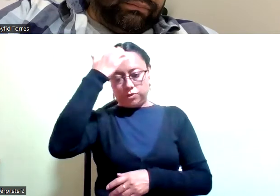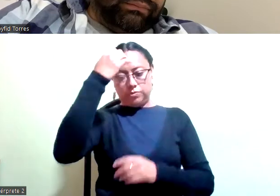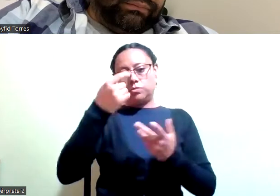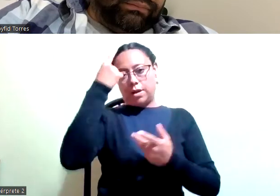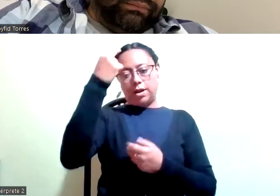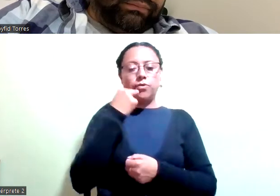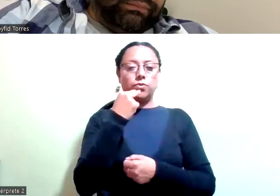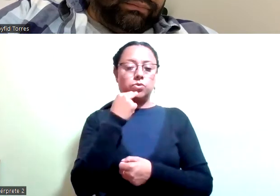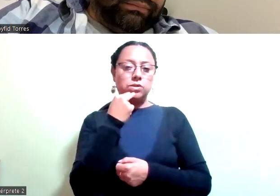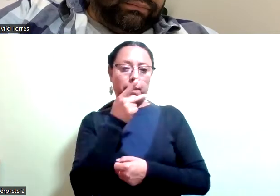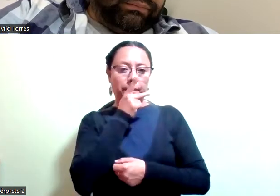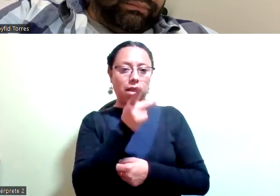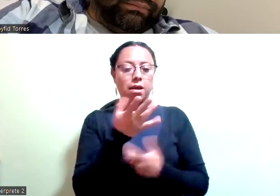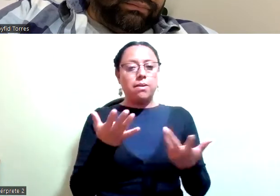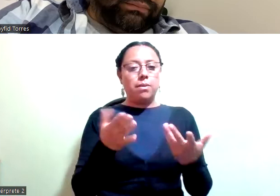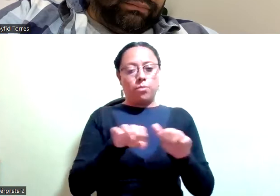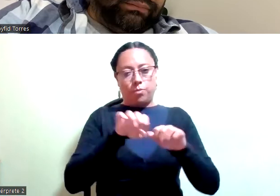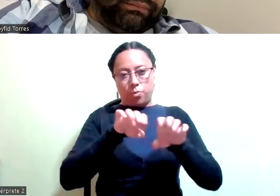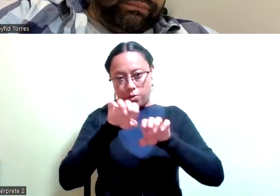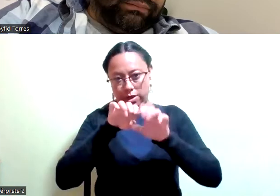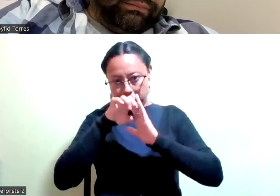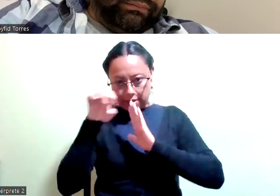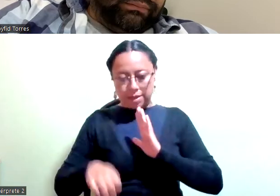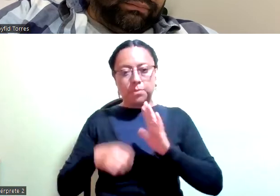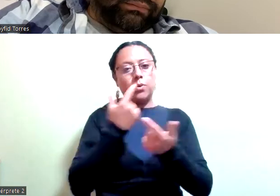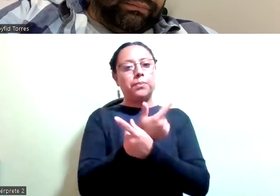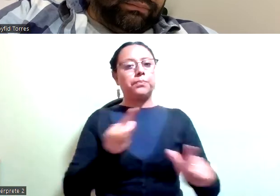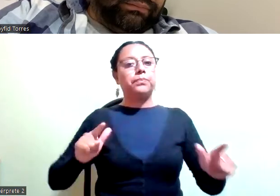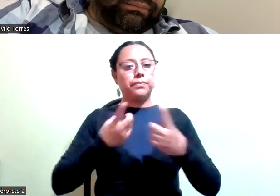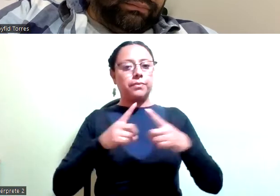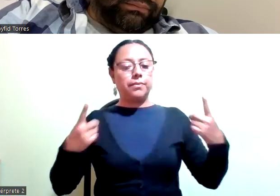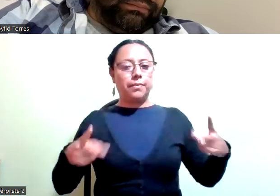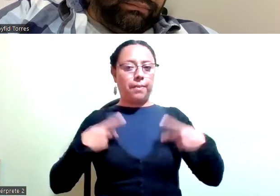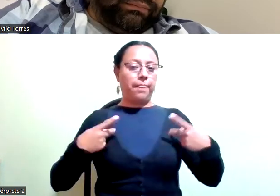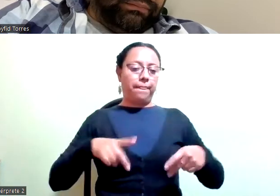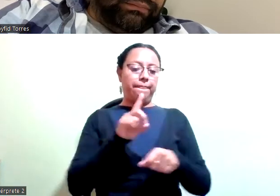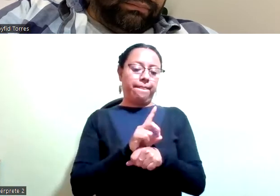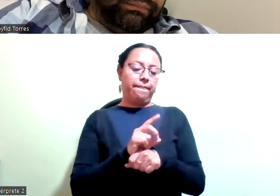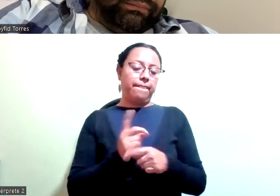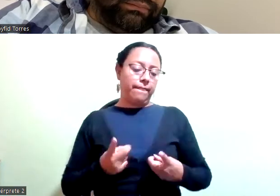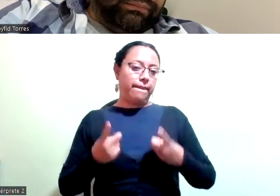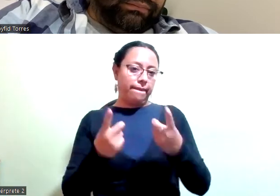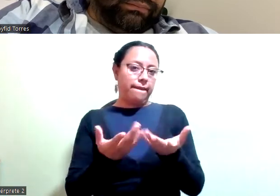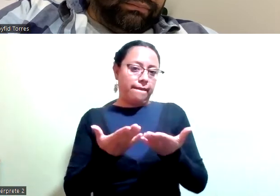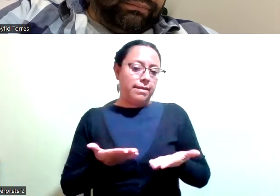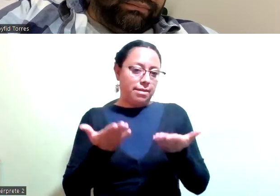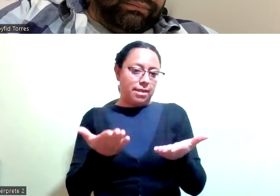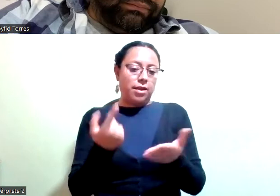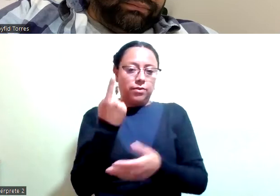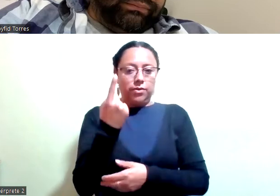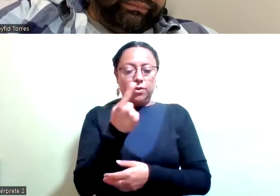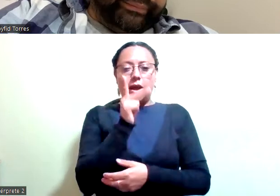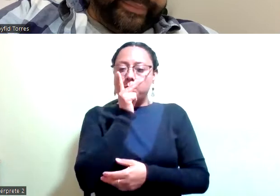el libre desarrollo de la personalidad y acá pues simplemente dejar un término que trate de englobar a